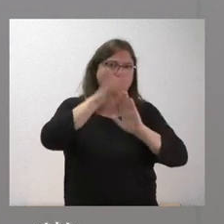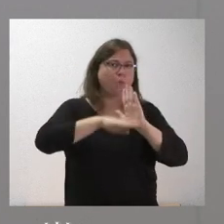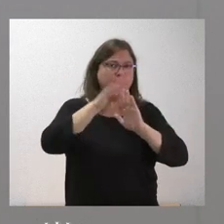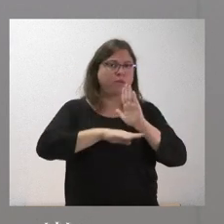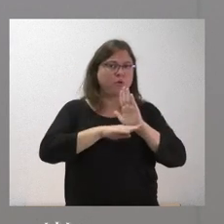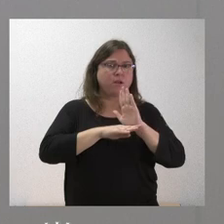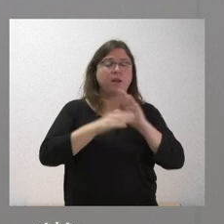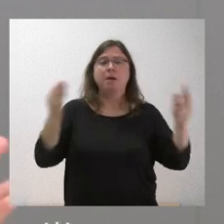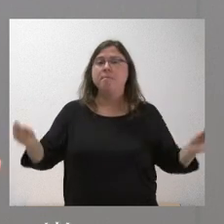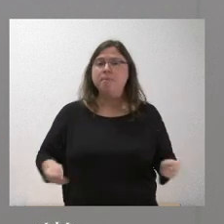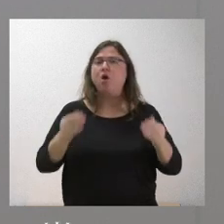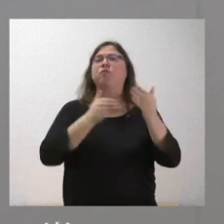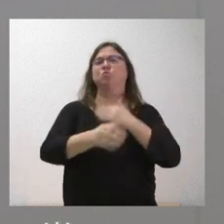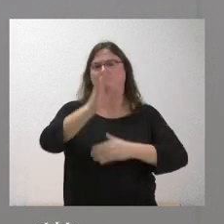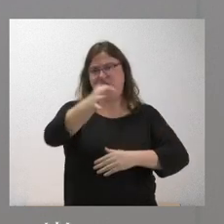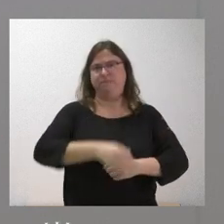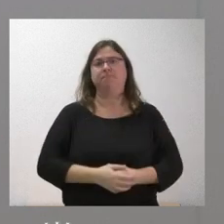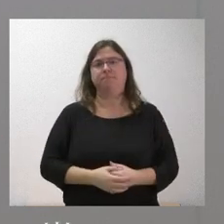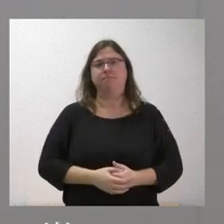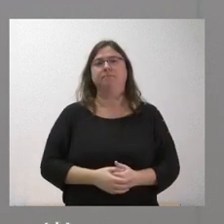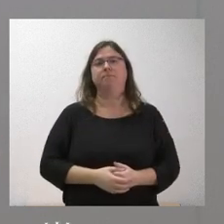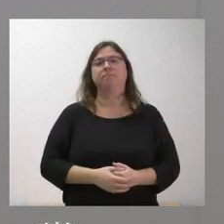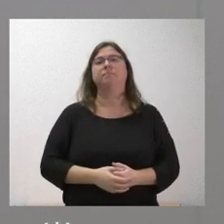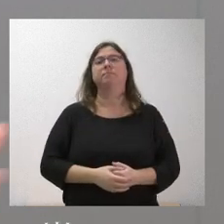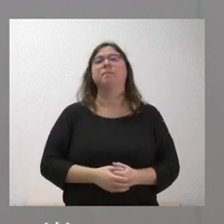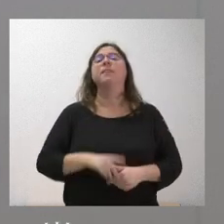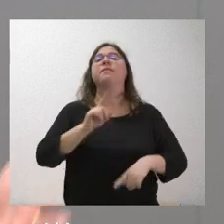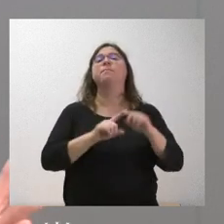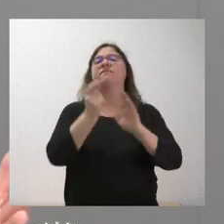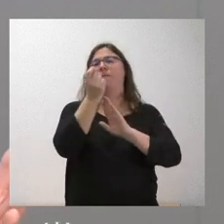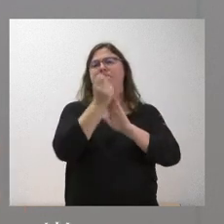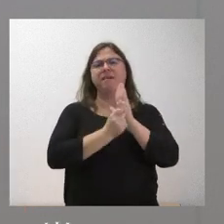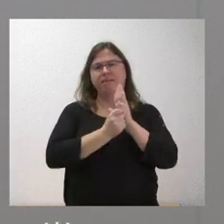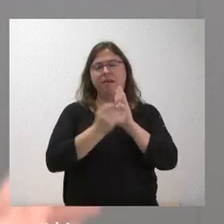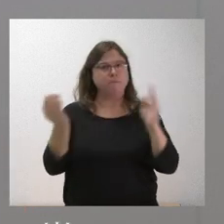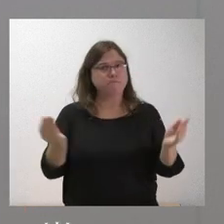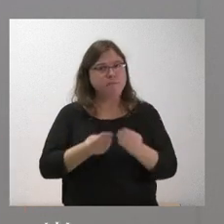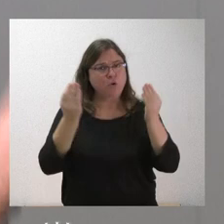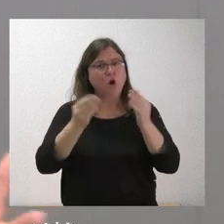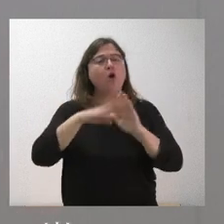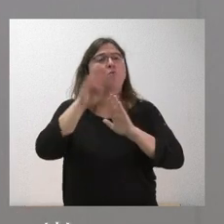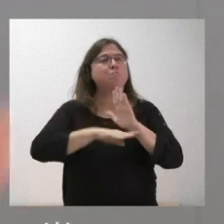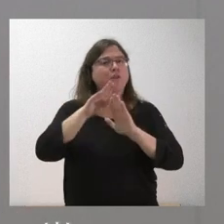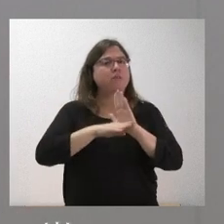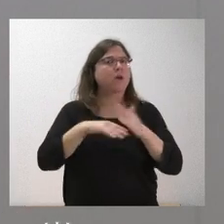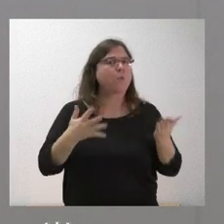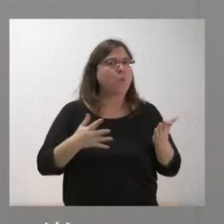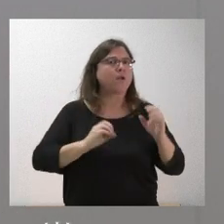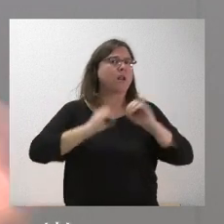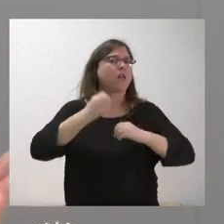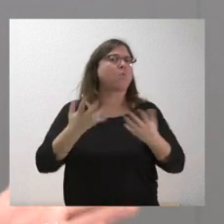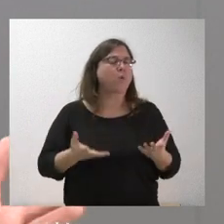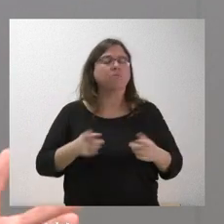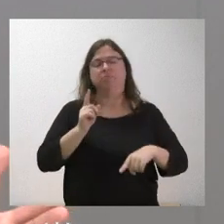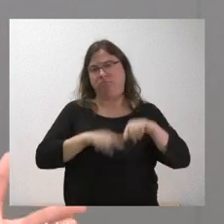vamos a seguir mejorando en el futuro sí En qué medida las vamos a poder seguir mejorando en Qué porcentaje en Qué cantidades en qué cuantía Pues